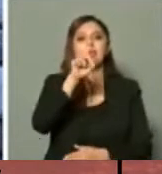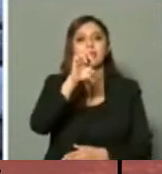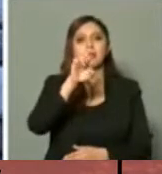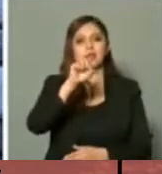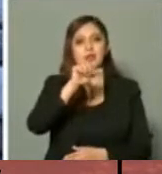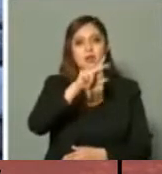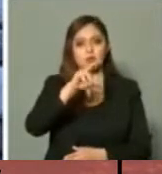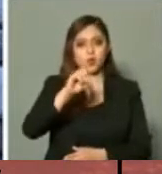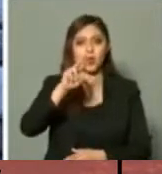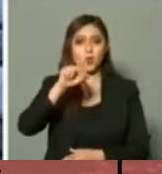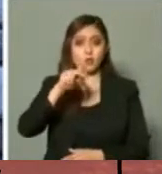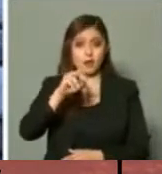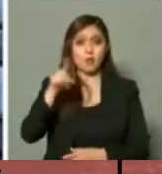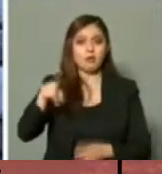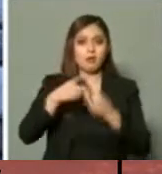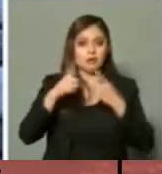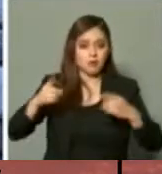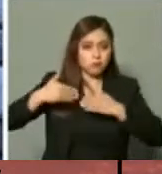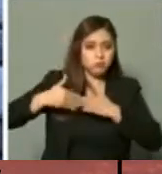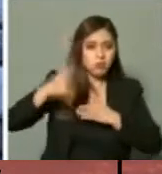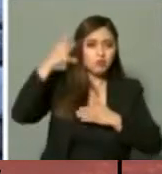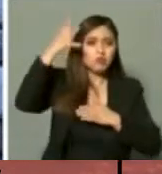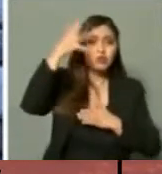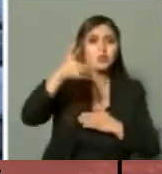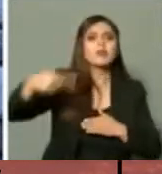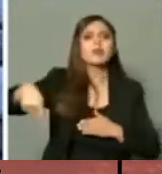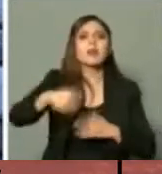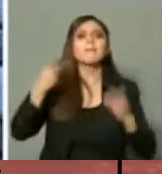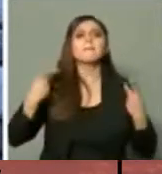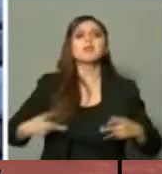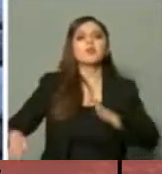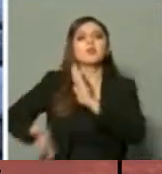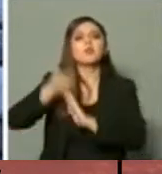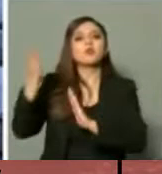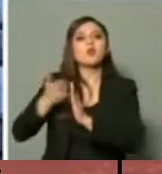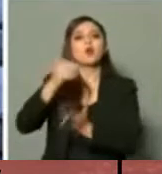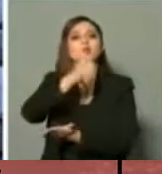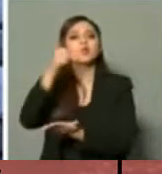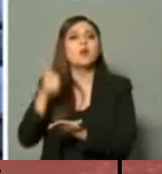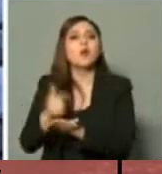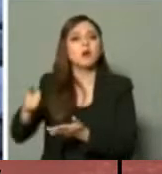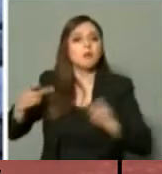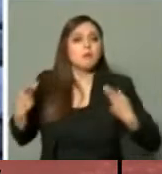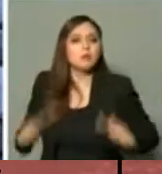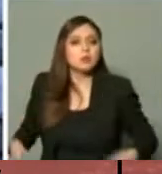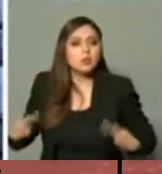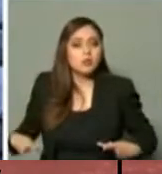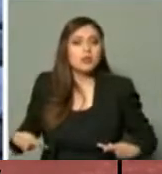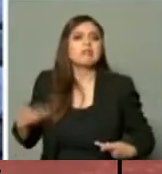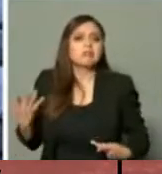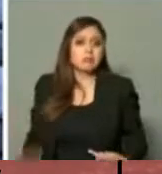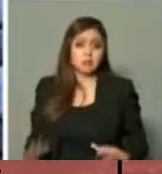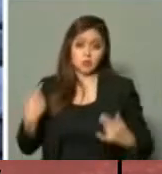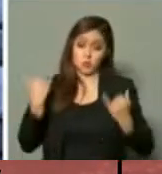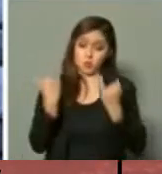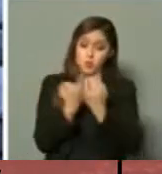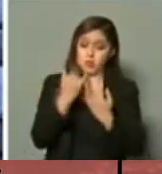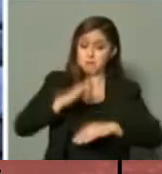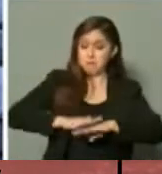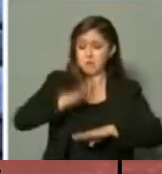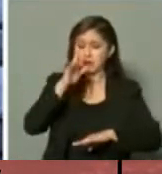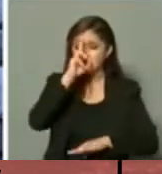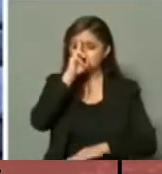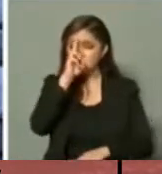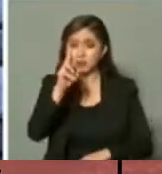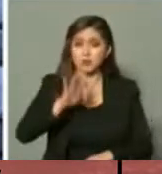va a permitir organizar la distribución de las personas, de los ciudadanos, y nos va a permitir tener un mayor respeto para